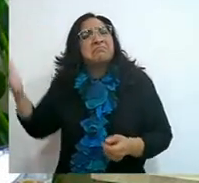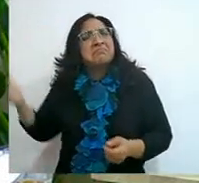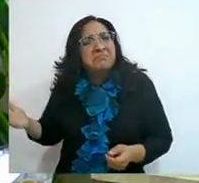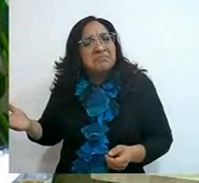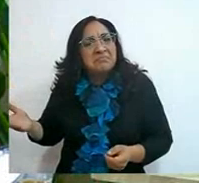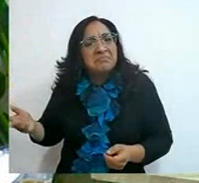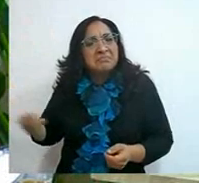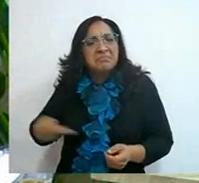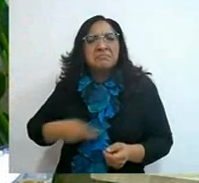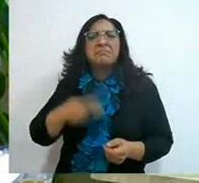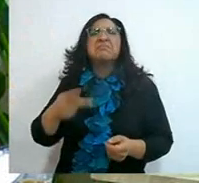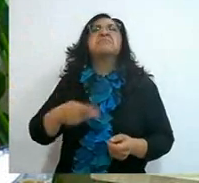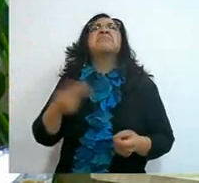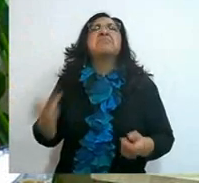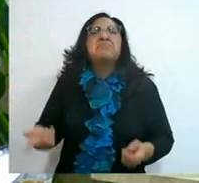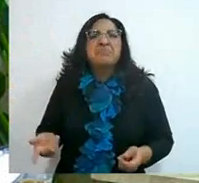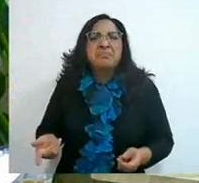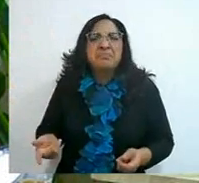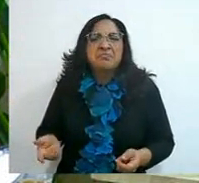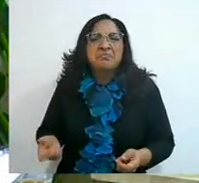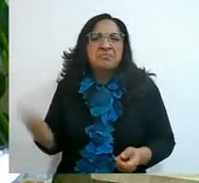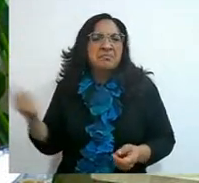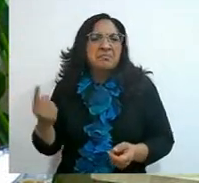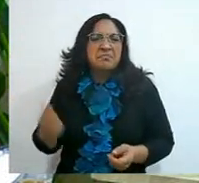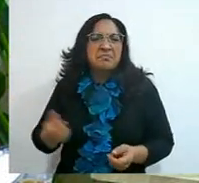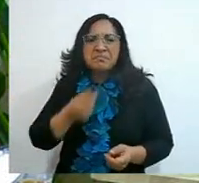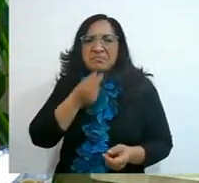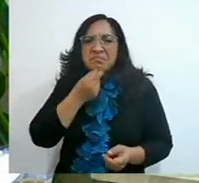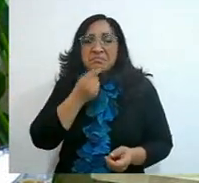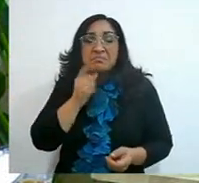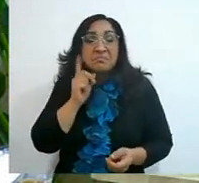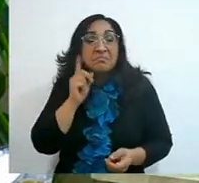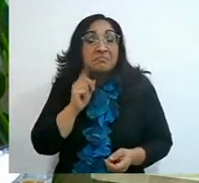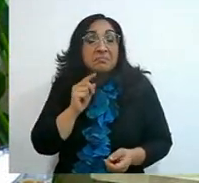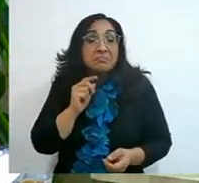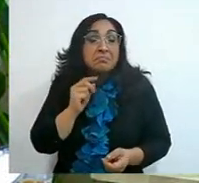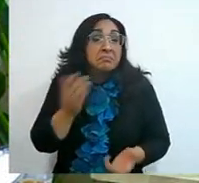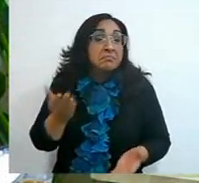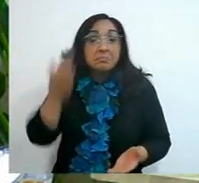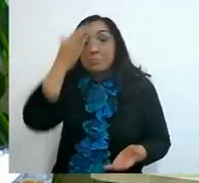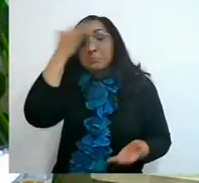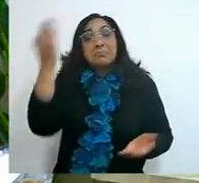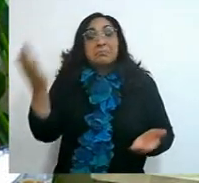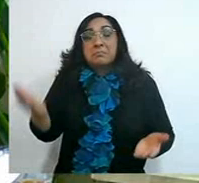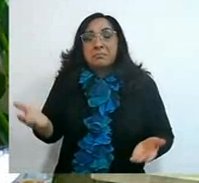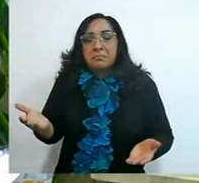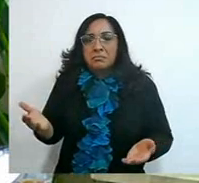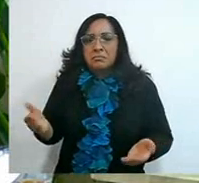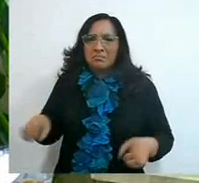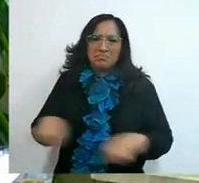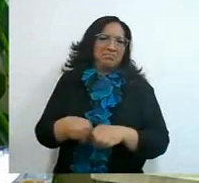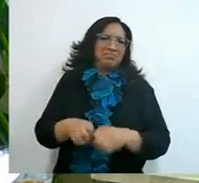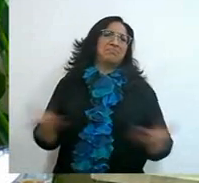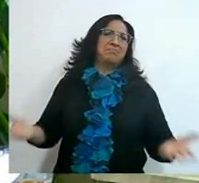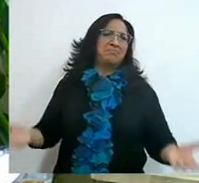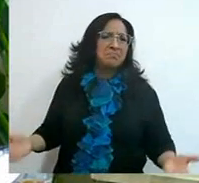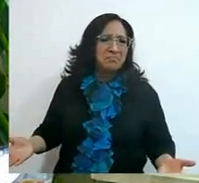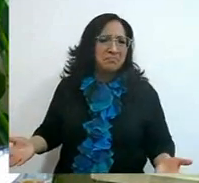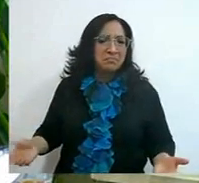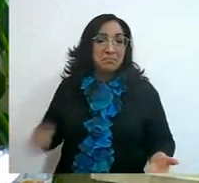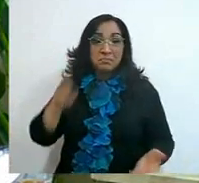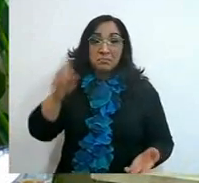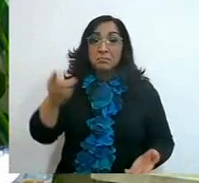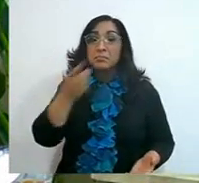Luego preguntan, ¿a qué niña iba a violar o qué, violada? ¿Dónde está? No, pues no sé. ¿Cómo que no sabes? Pues si